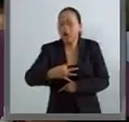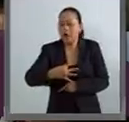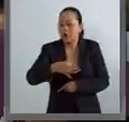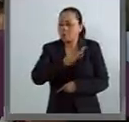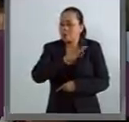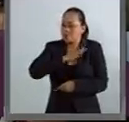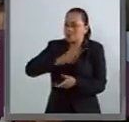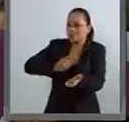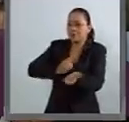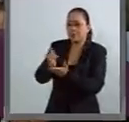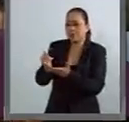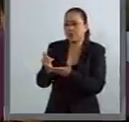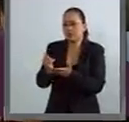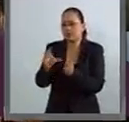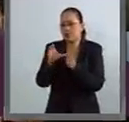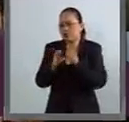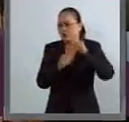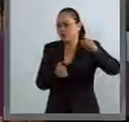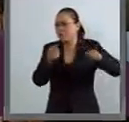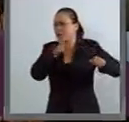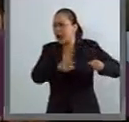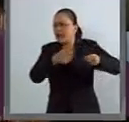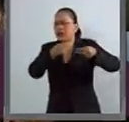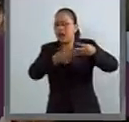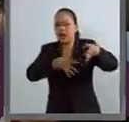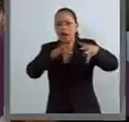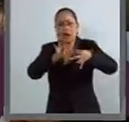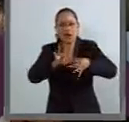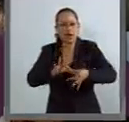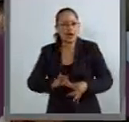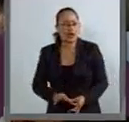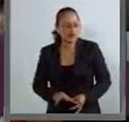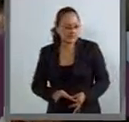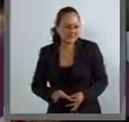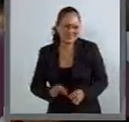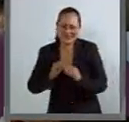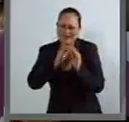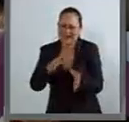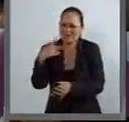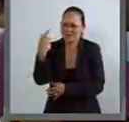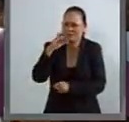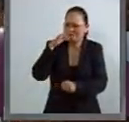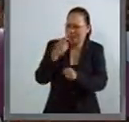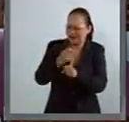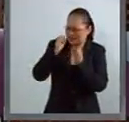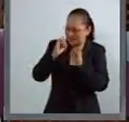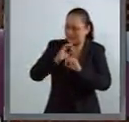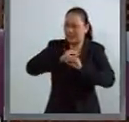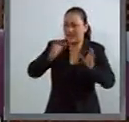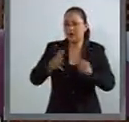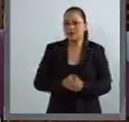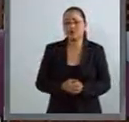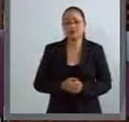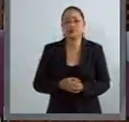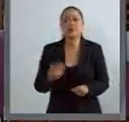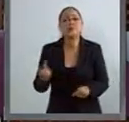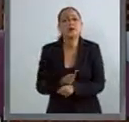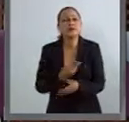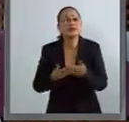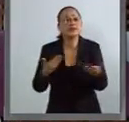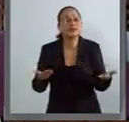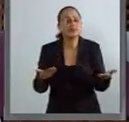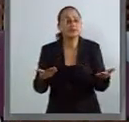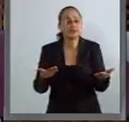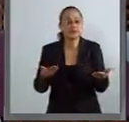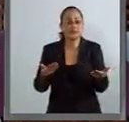constitucional derivada, ¿no? Pues sí, por supuesto, nadie dice que no deban de hacerlo. Lo que pasa es que ahora tenemos